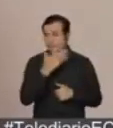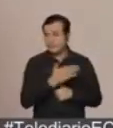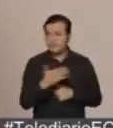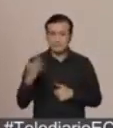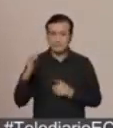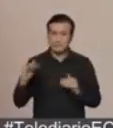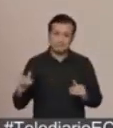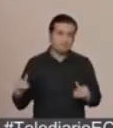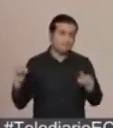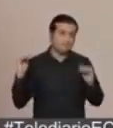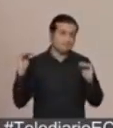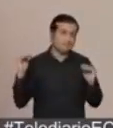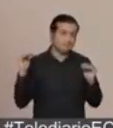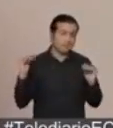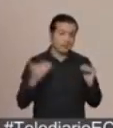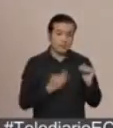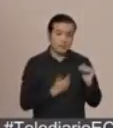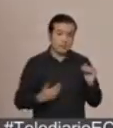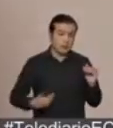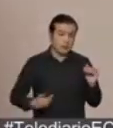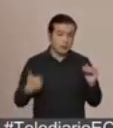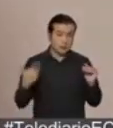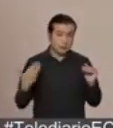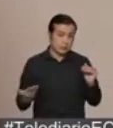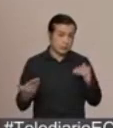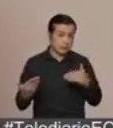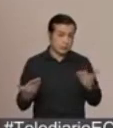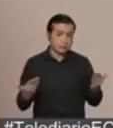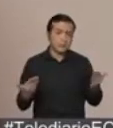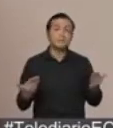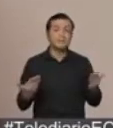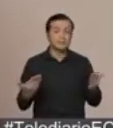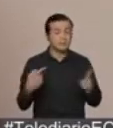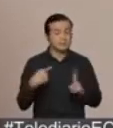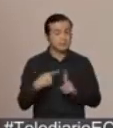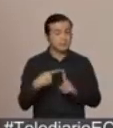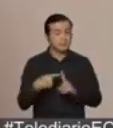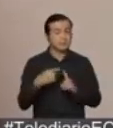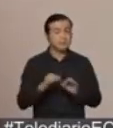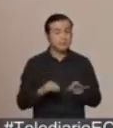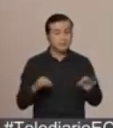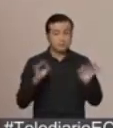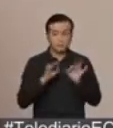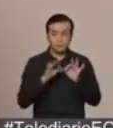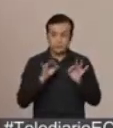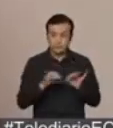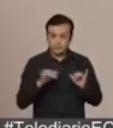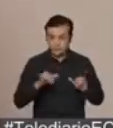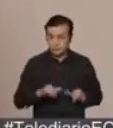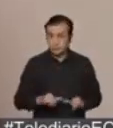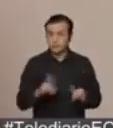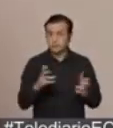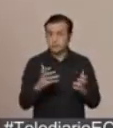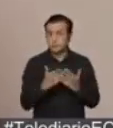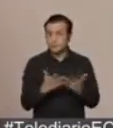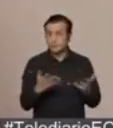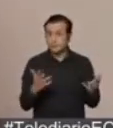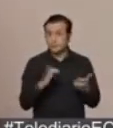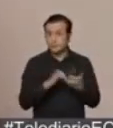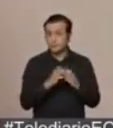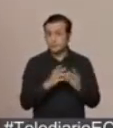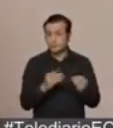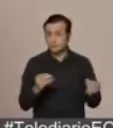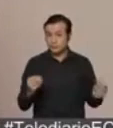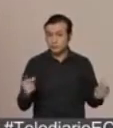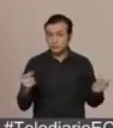alto nivel del presidente con su homólogo creo que es una buena señal de que eso se está buscando esa solución lo